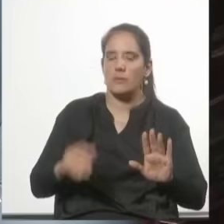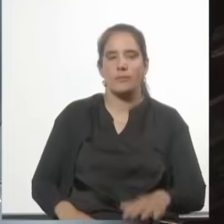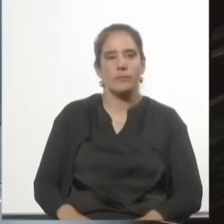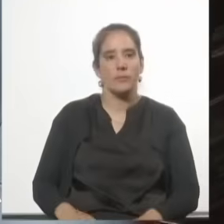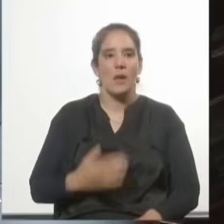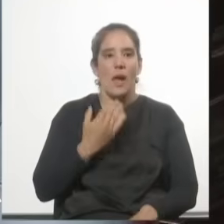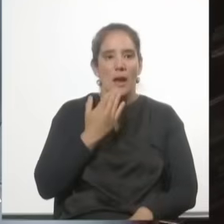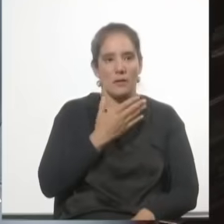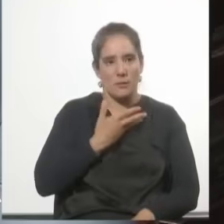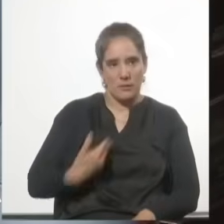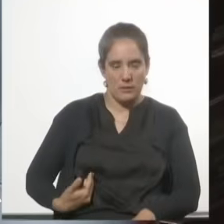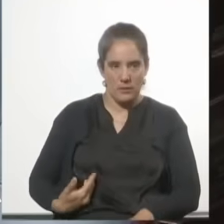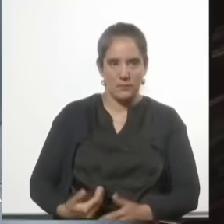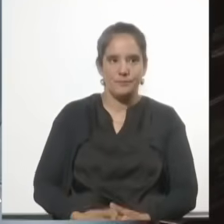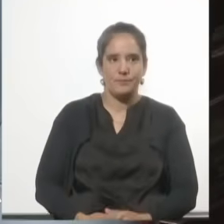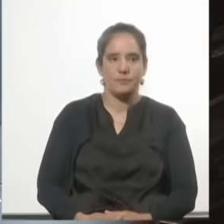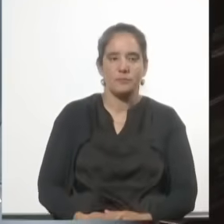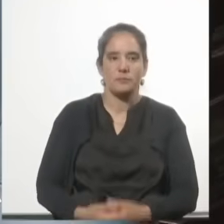presidenta.